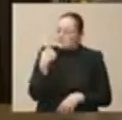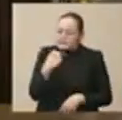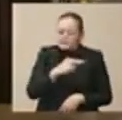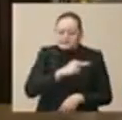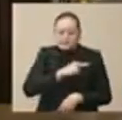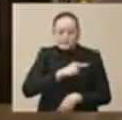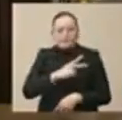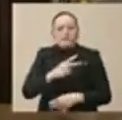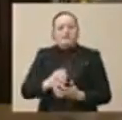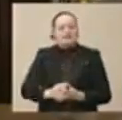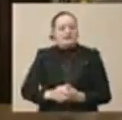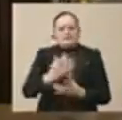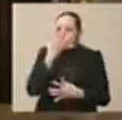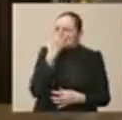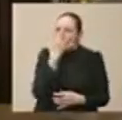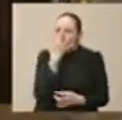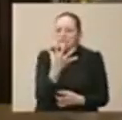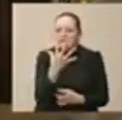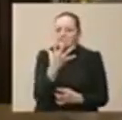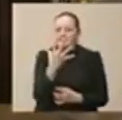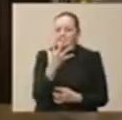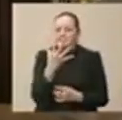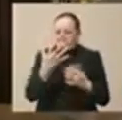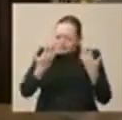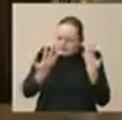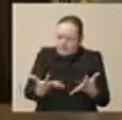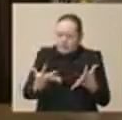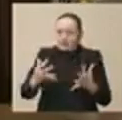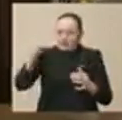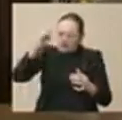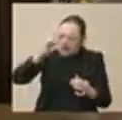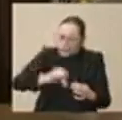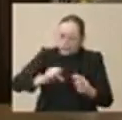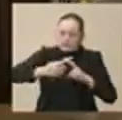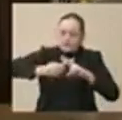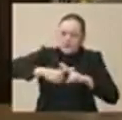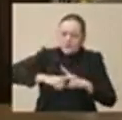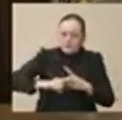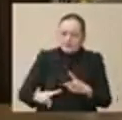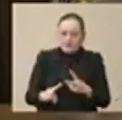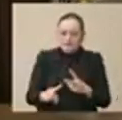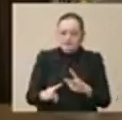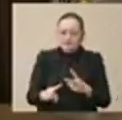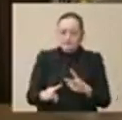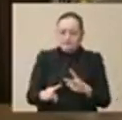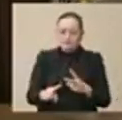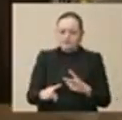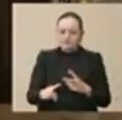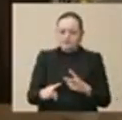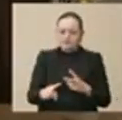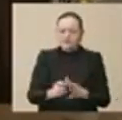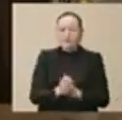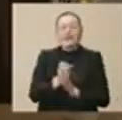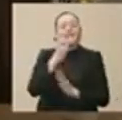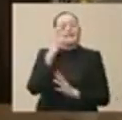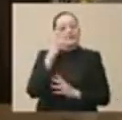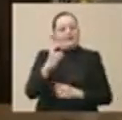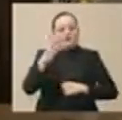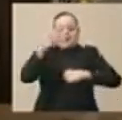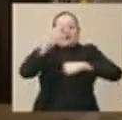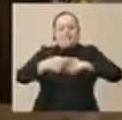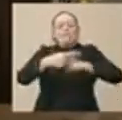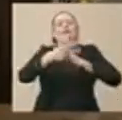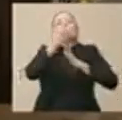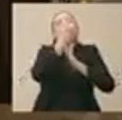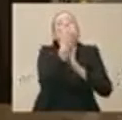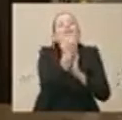que actuemos de manera enérgica e inmediata ya a partir de hoy de este momento de